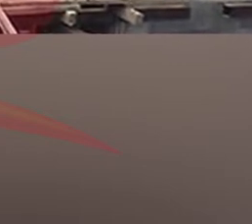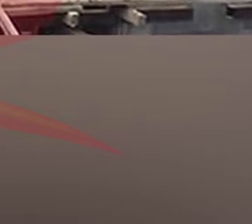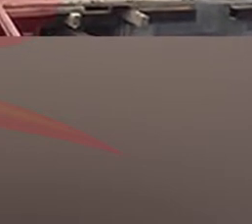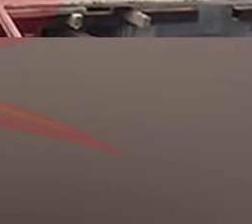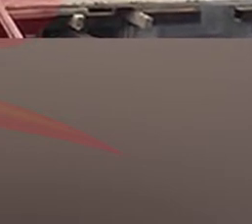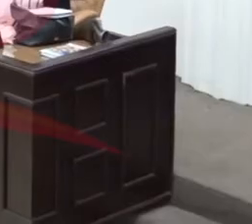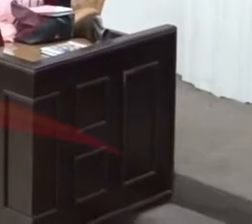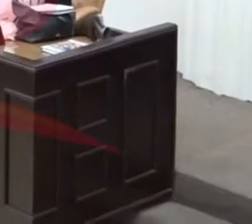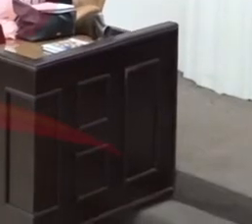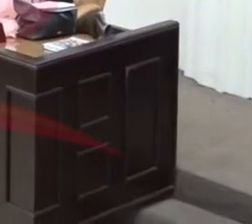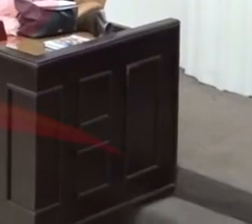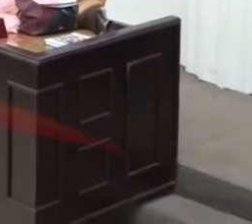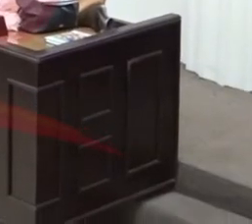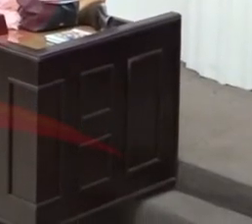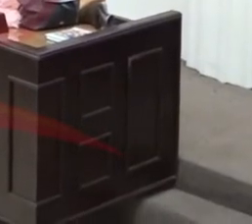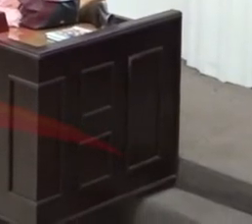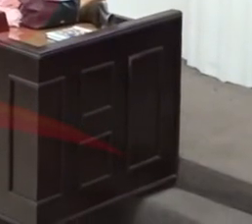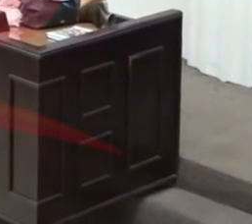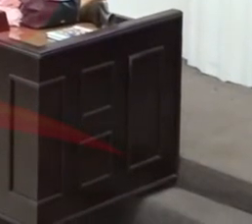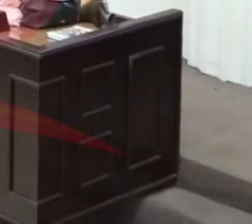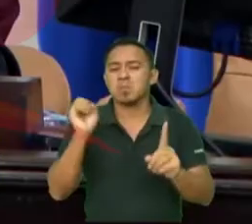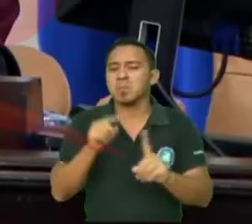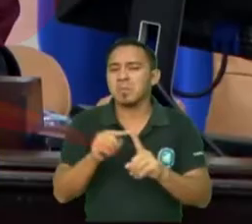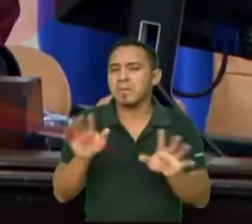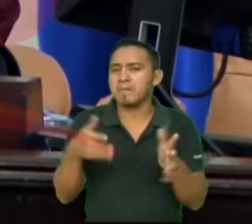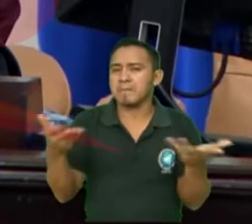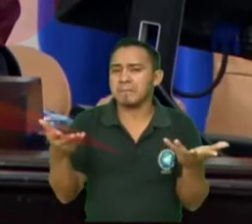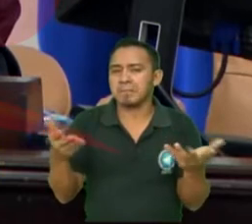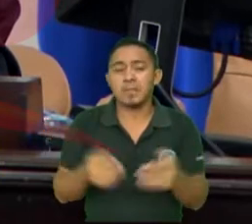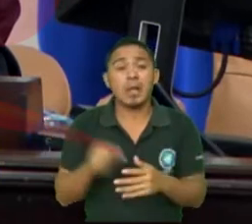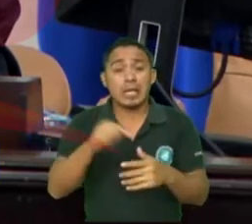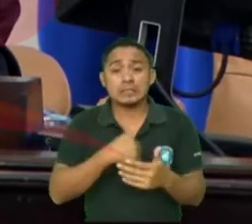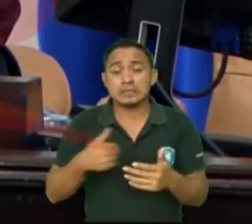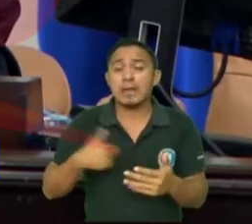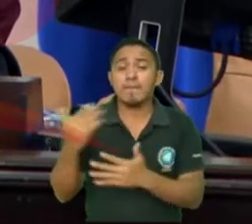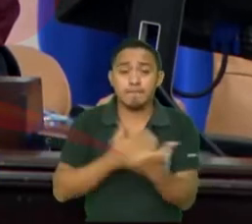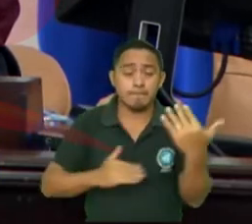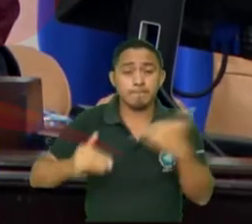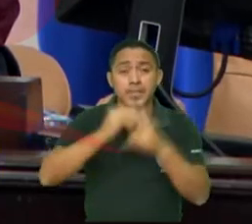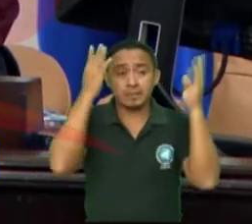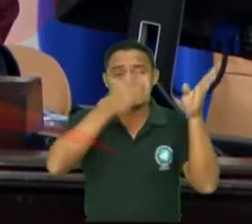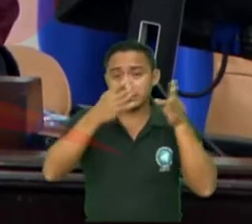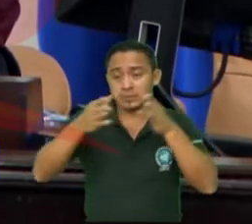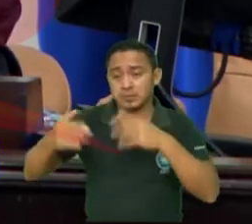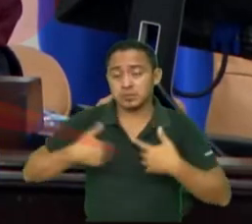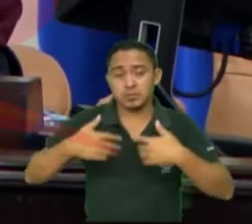con 75 votos a favor. Esto es incrementar y fortalecer la productividad de servicios de